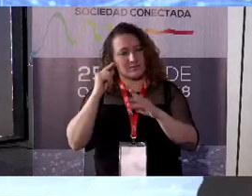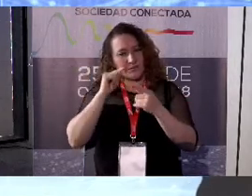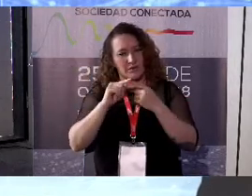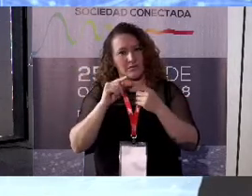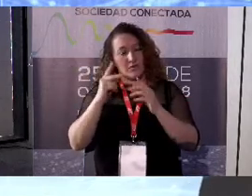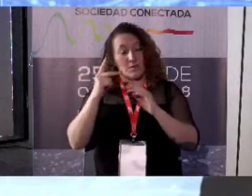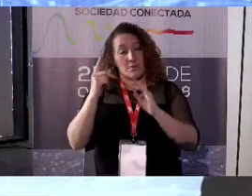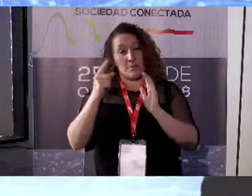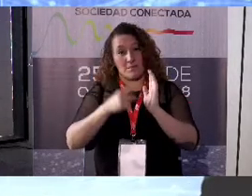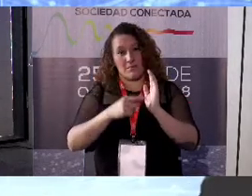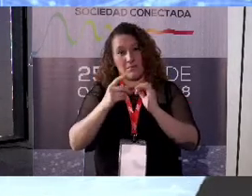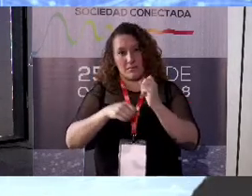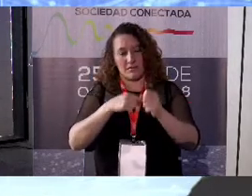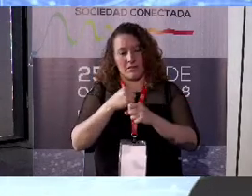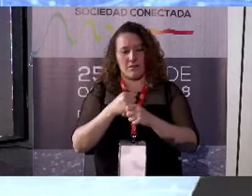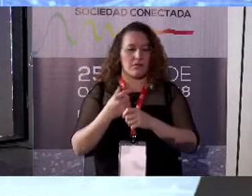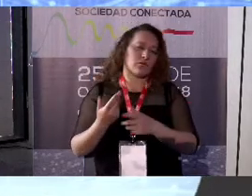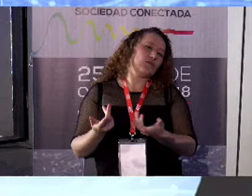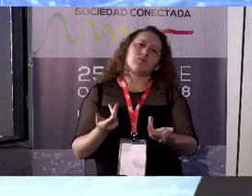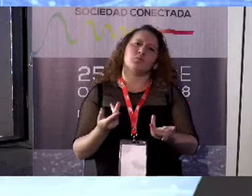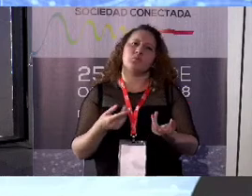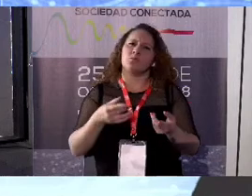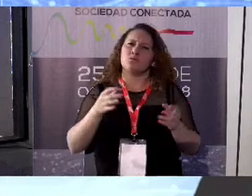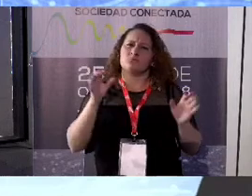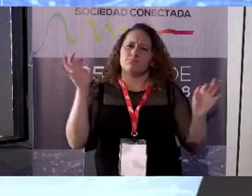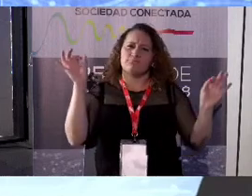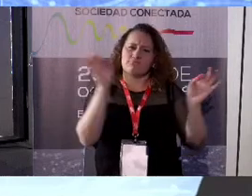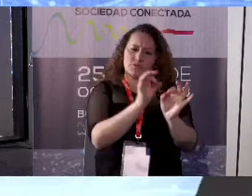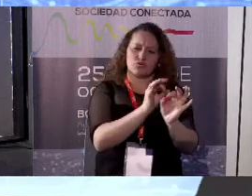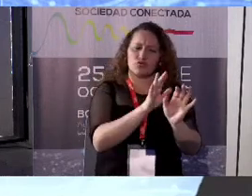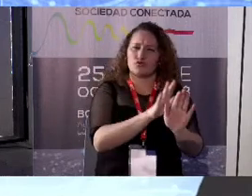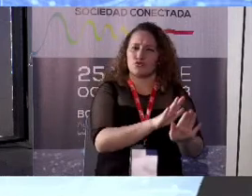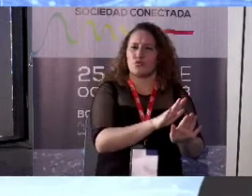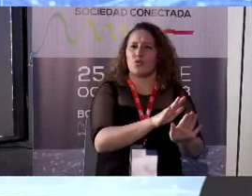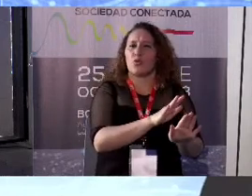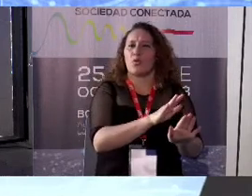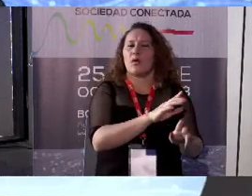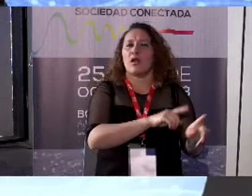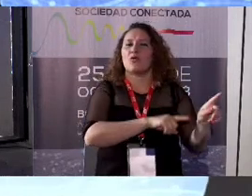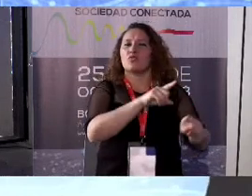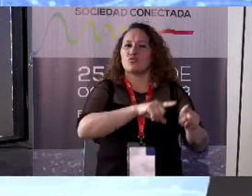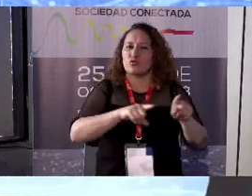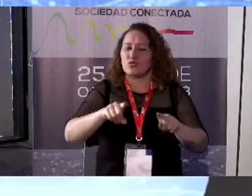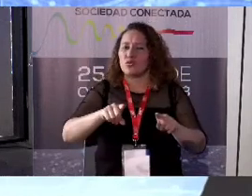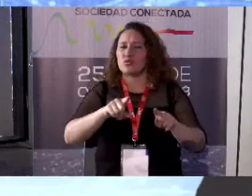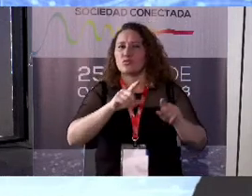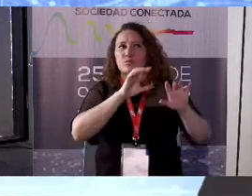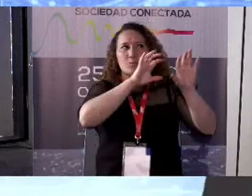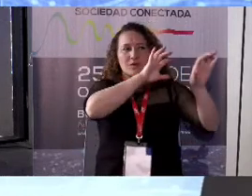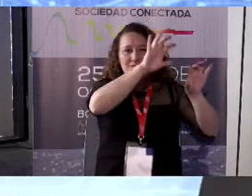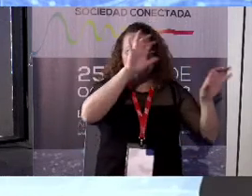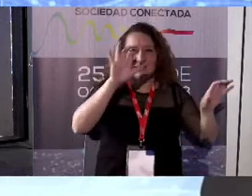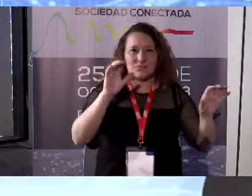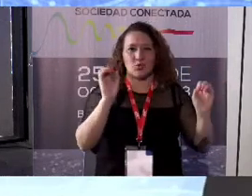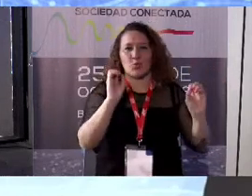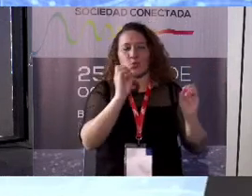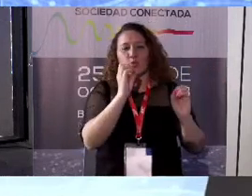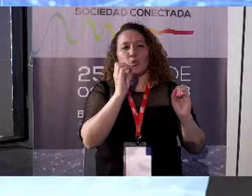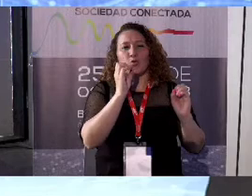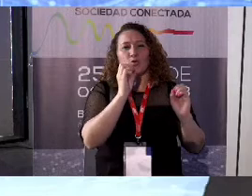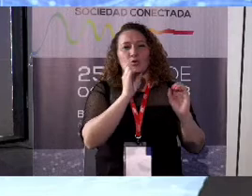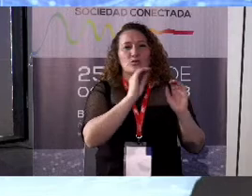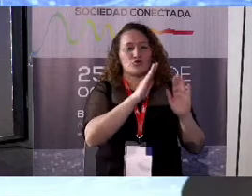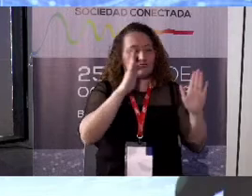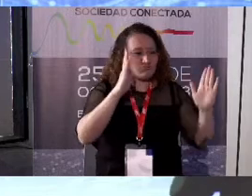milenio estaban muy enfocados o muy particularizados a ciertos esquemas o a ciertos países no estaban